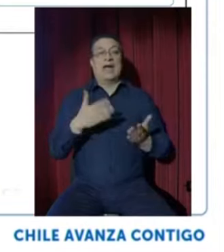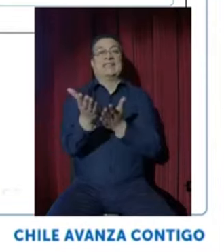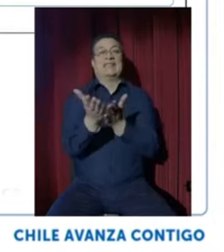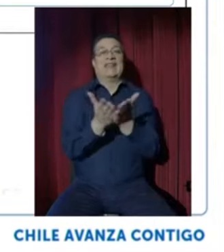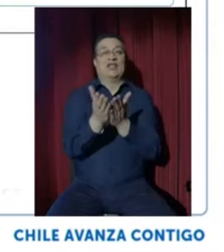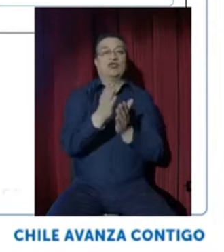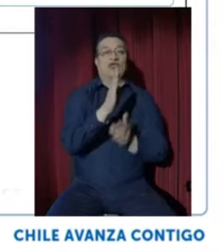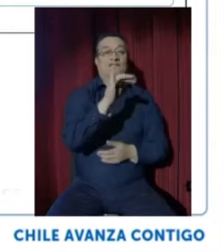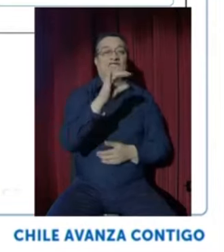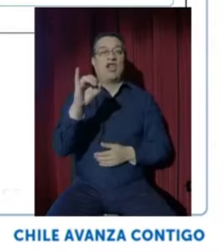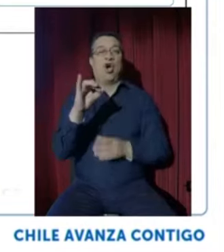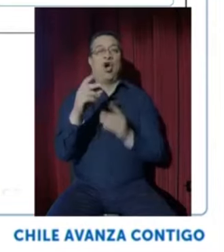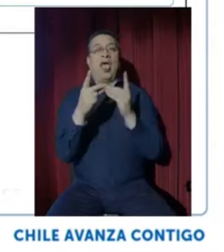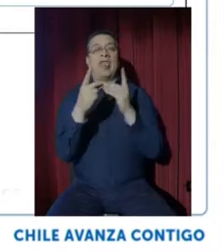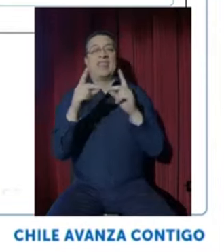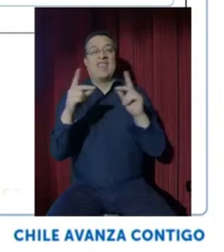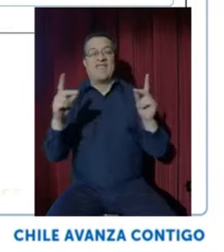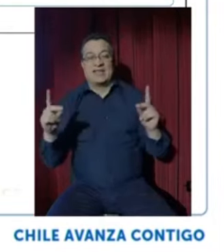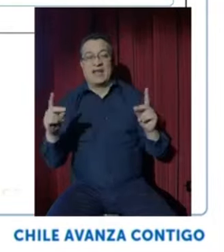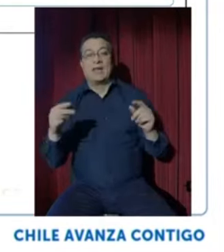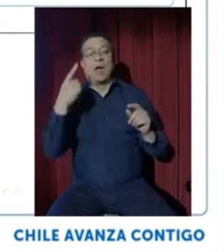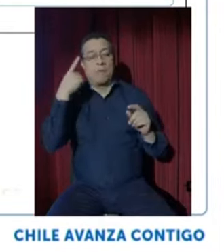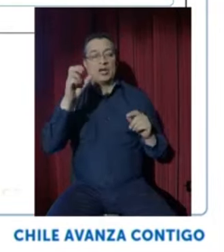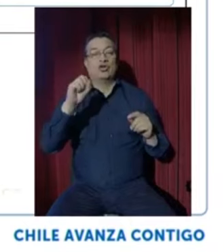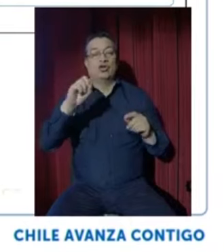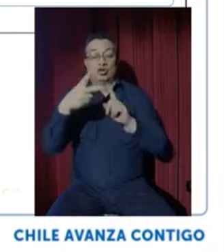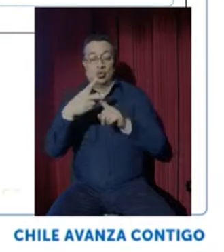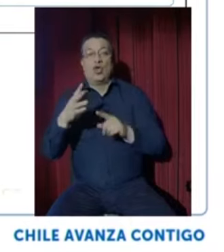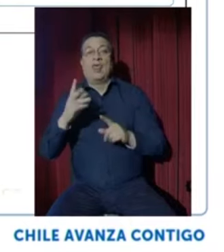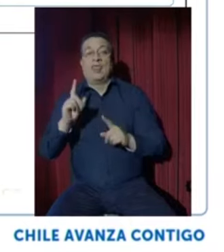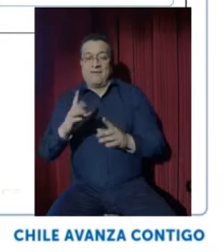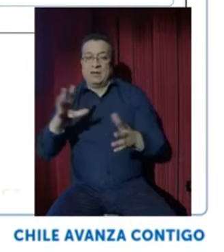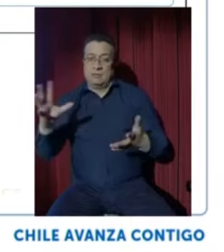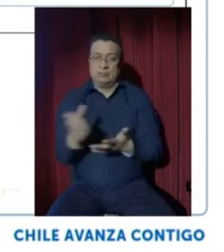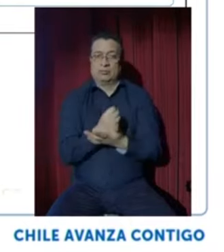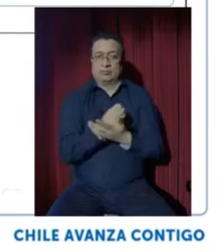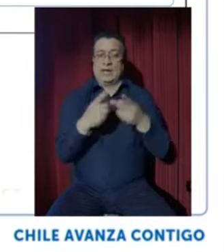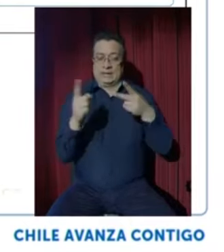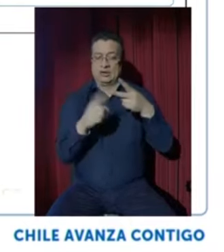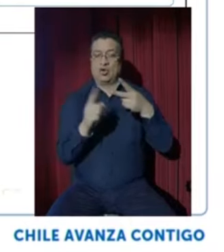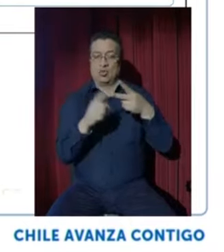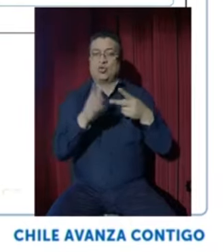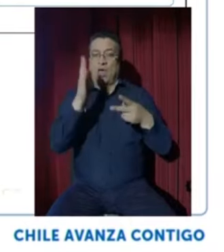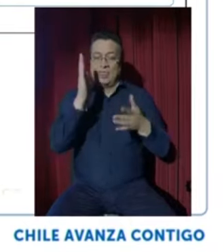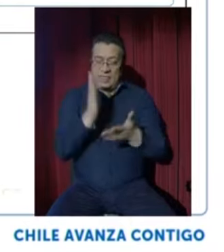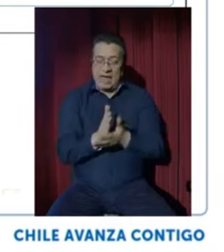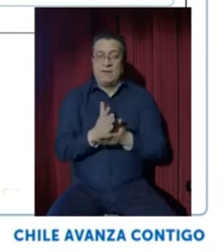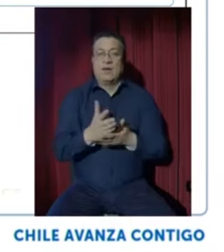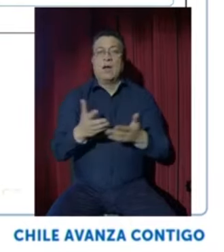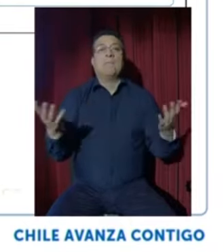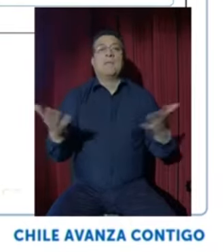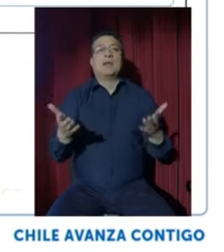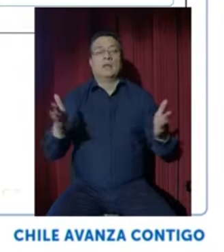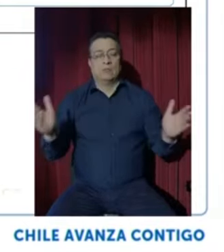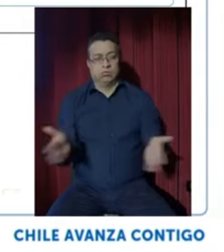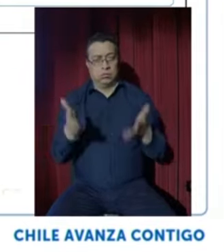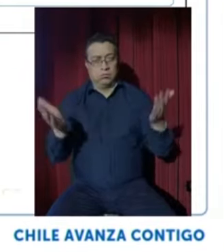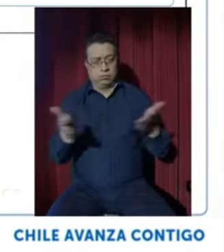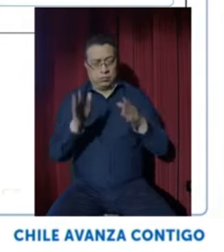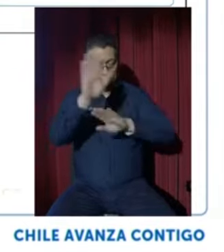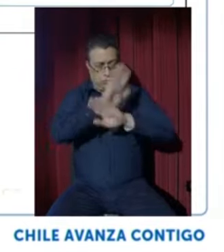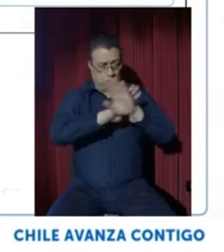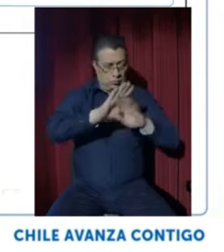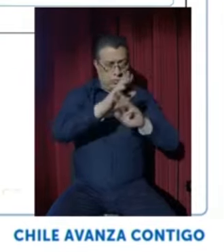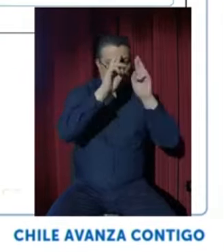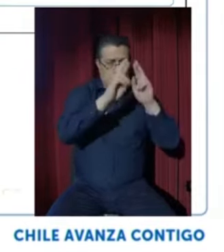biodiversidad pero tenemos que lograr este segundo hito tenemos que lograrlo justamente para promover la conservación y el